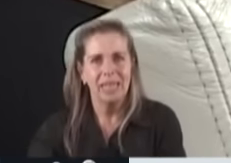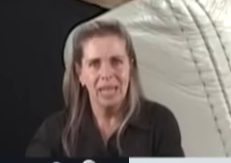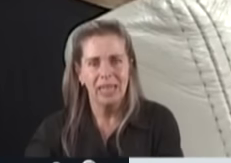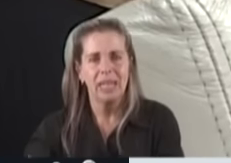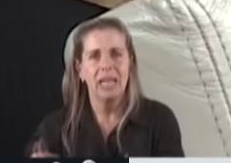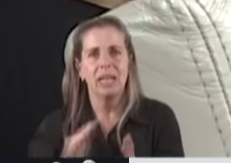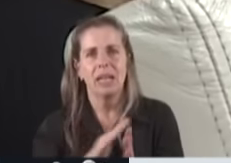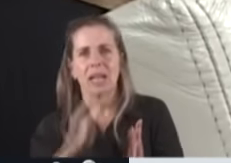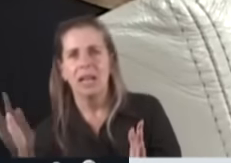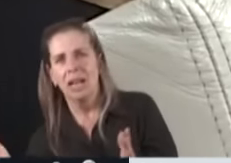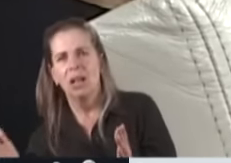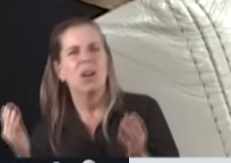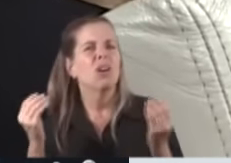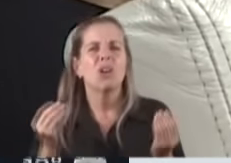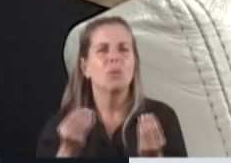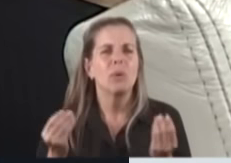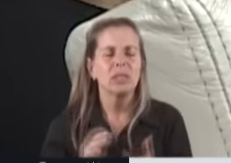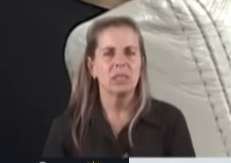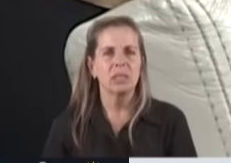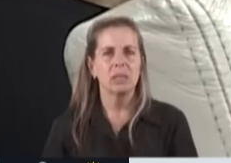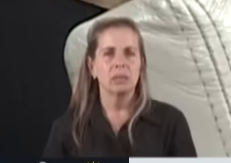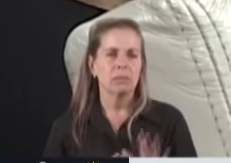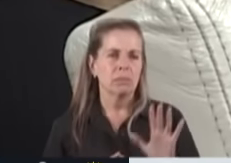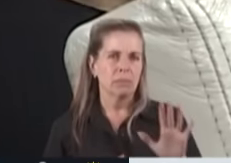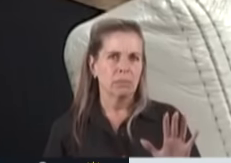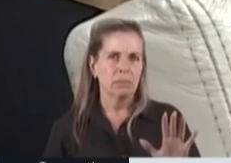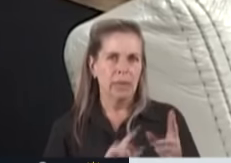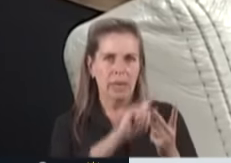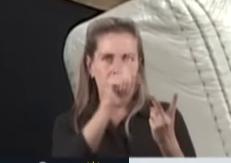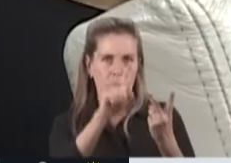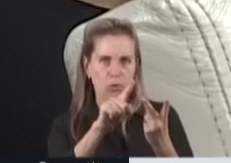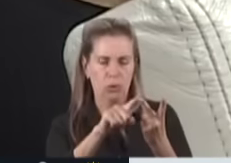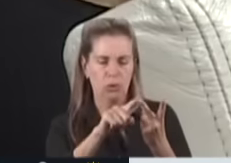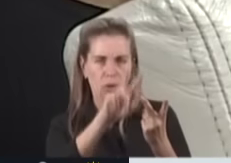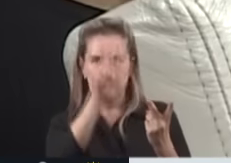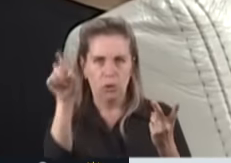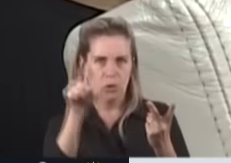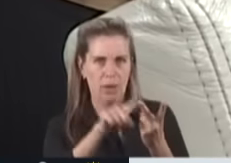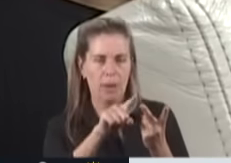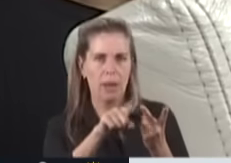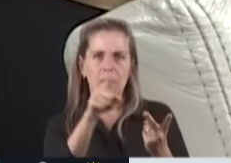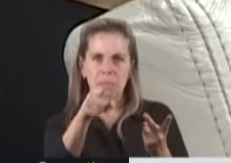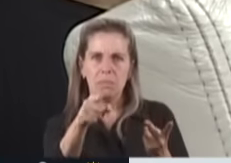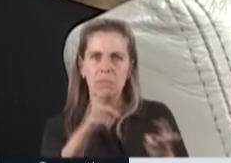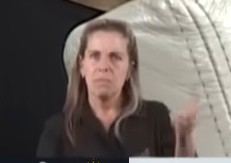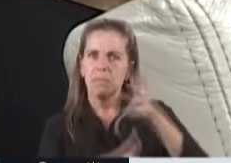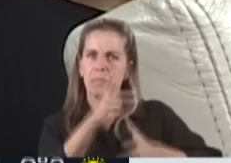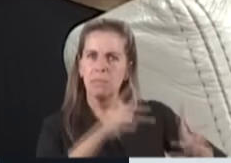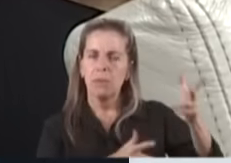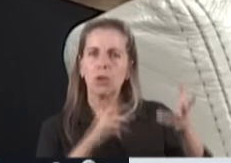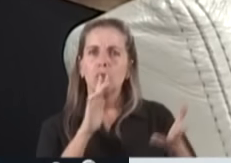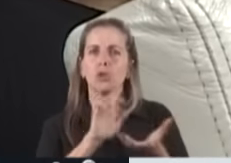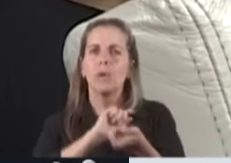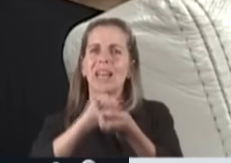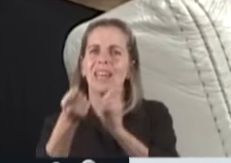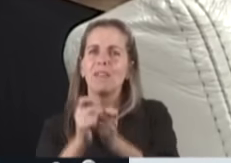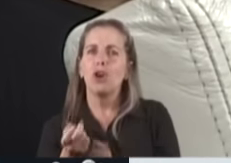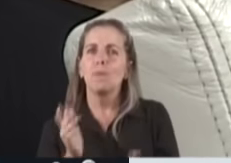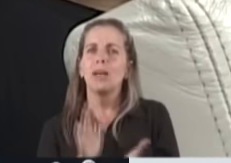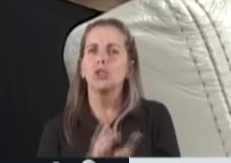previstas aproximadamente, ¿cómo va a ser ese proceso? Y por otro lado, también hablaban de una reforma tributaria. ¿La van a